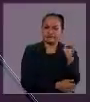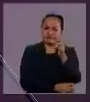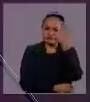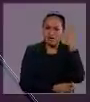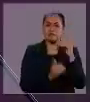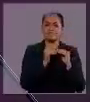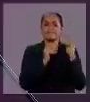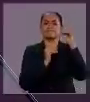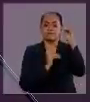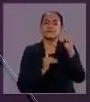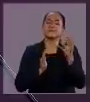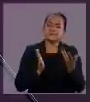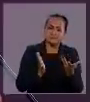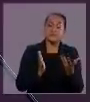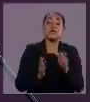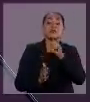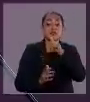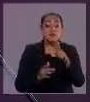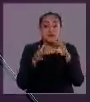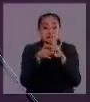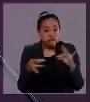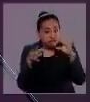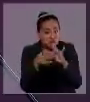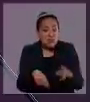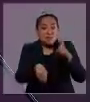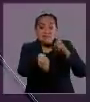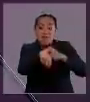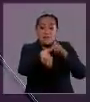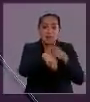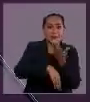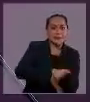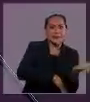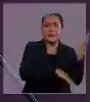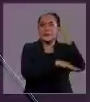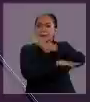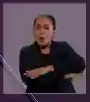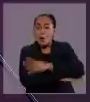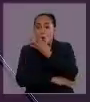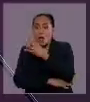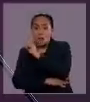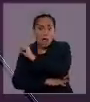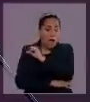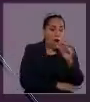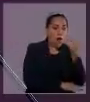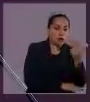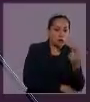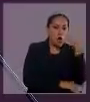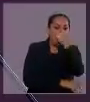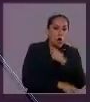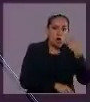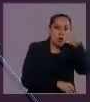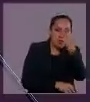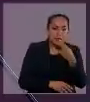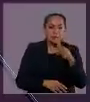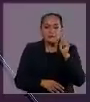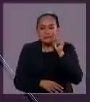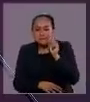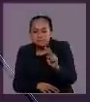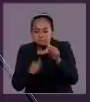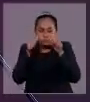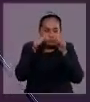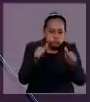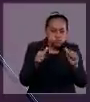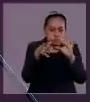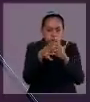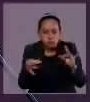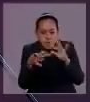además que esta escuela de tiempo completo, pasar de 4 a 8 horas, sin duda, cuando uno ve los diferentes estudios, ayuda a que tengan mucho más éxito